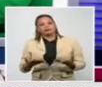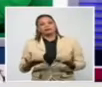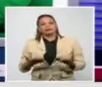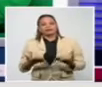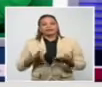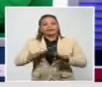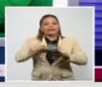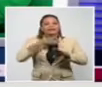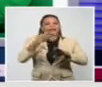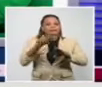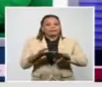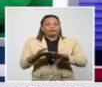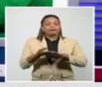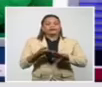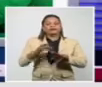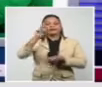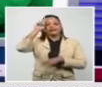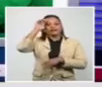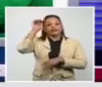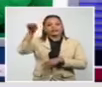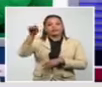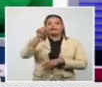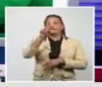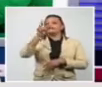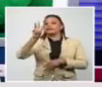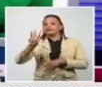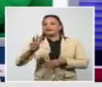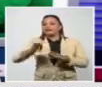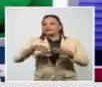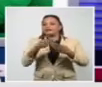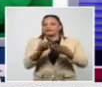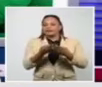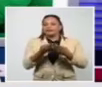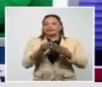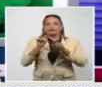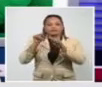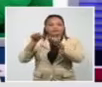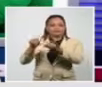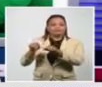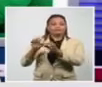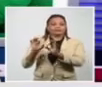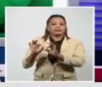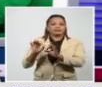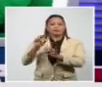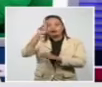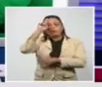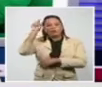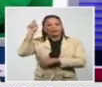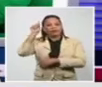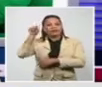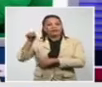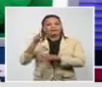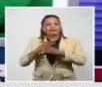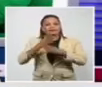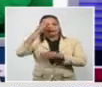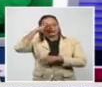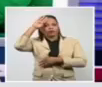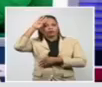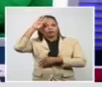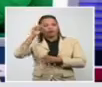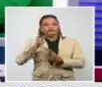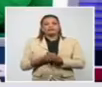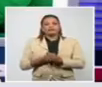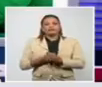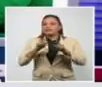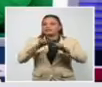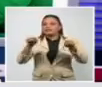de una estadía de 13 días en hospitales, incluyendo salas de terapia